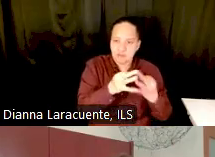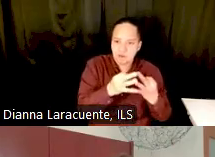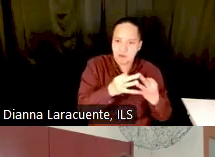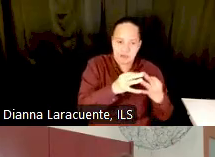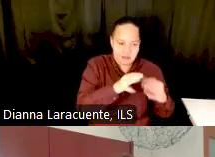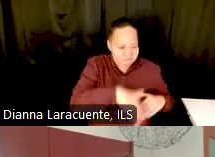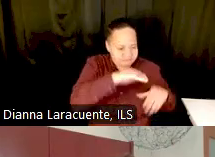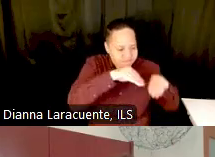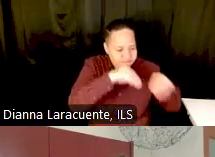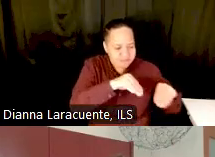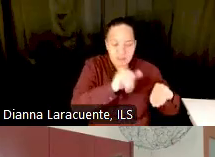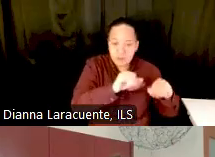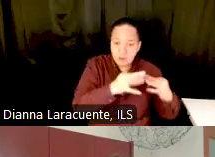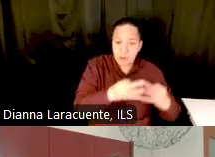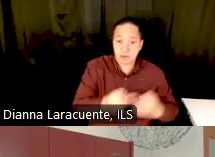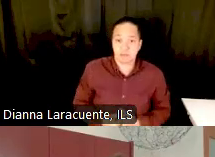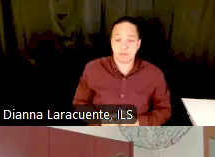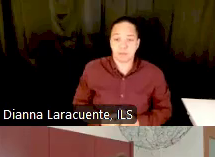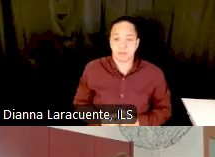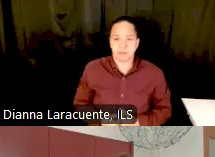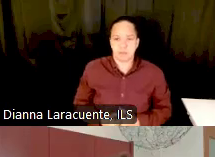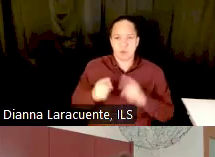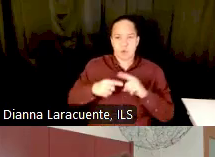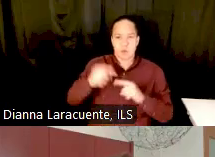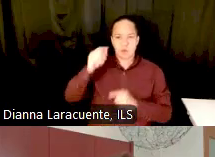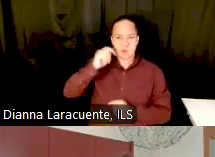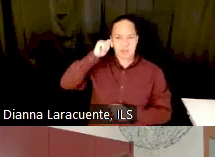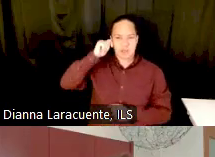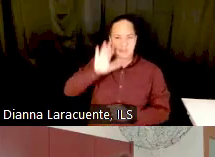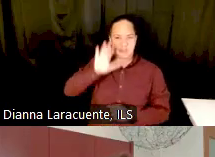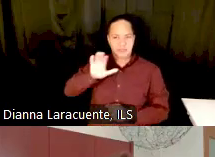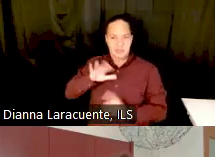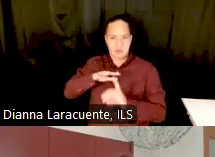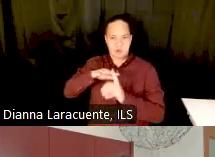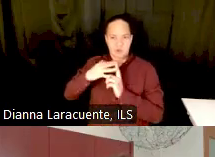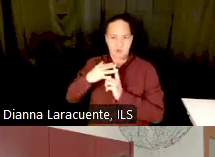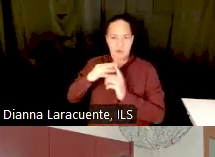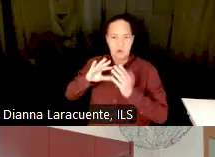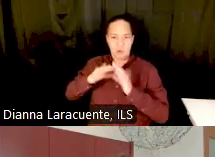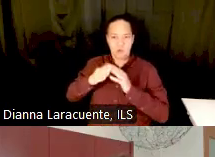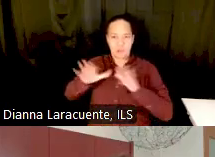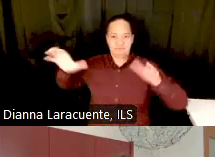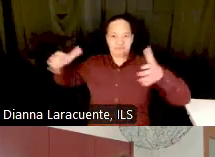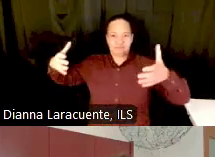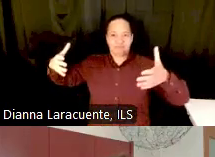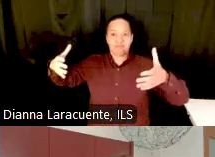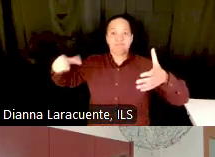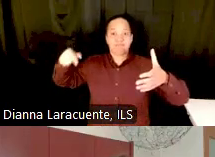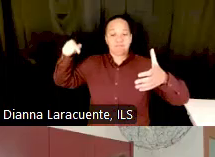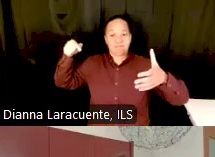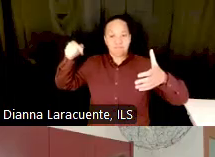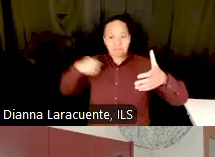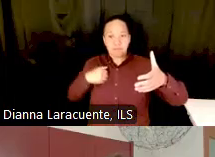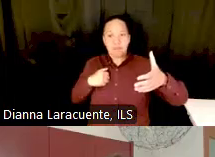niño. Cuando hablamos del adolescente, el adolescente vive en el contexto de una comunidad y